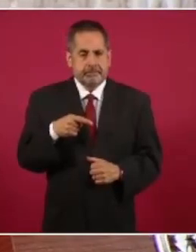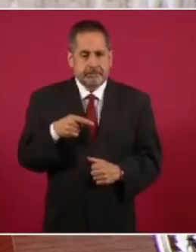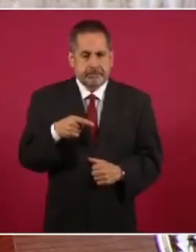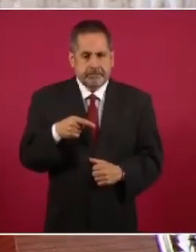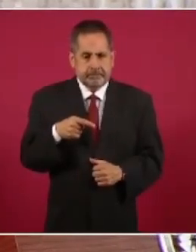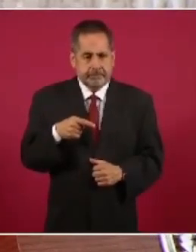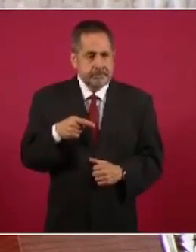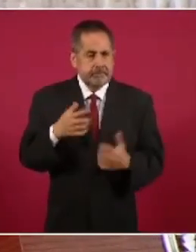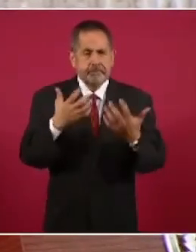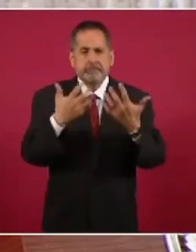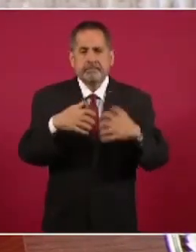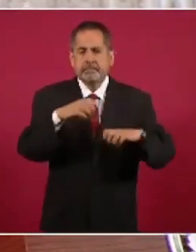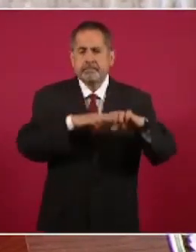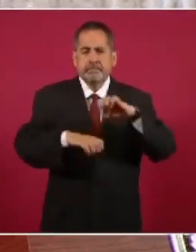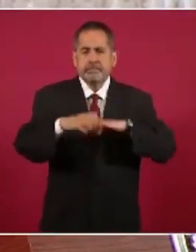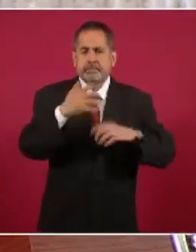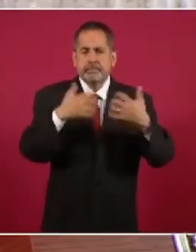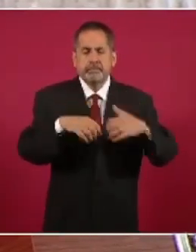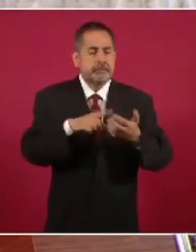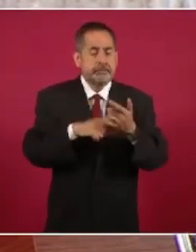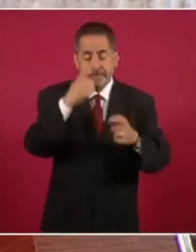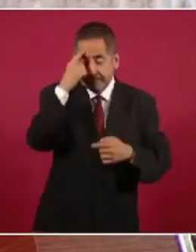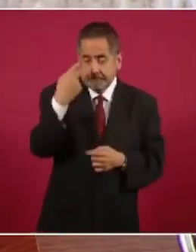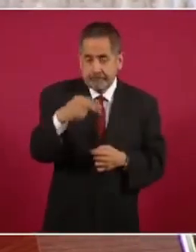una empresa, Valero,